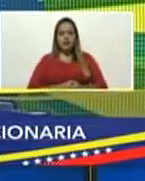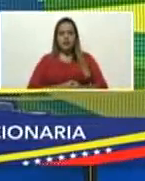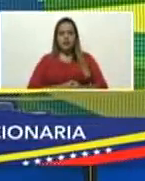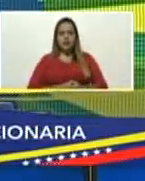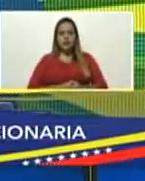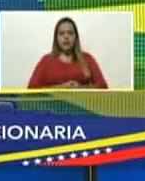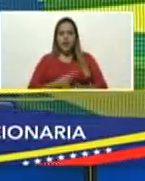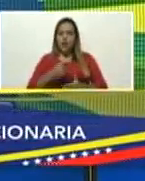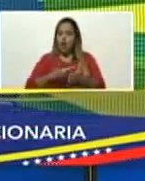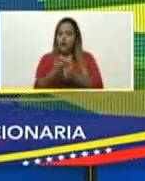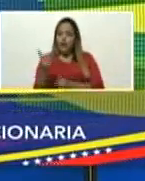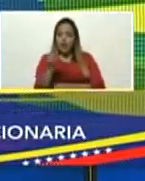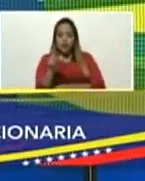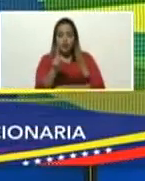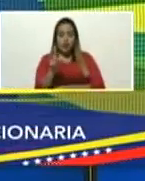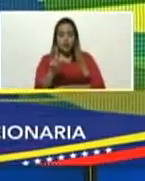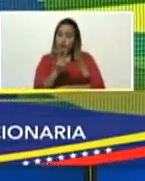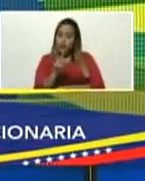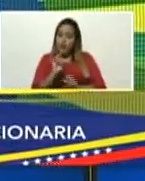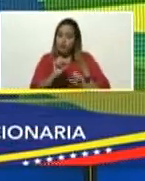Entonces Venezuela dio sus pasos.